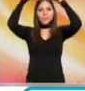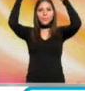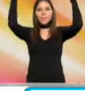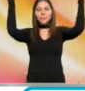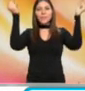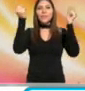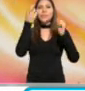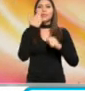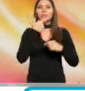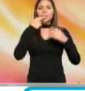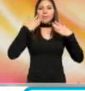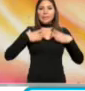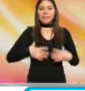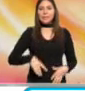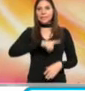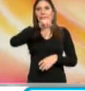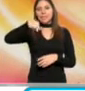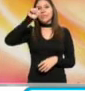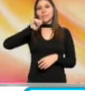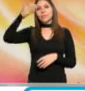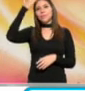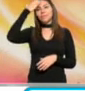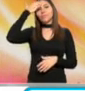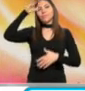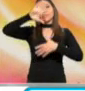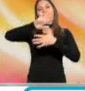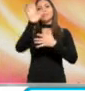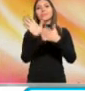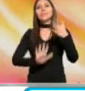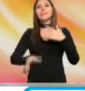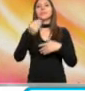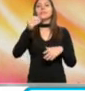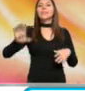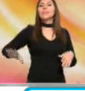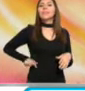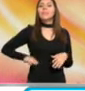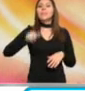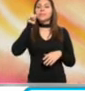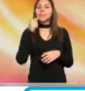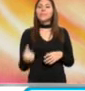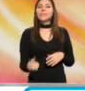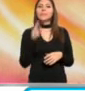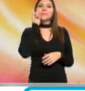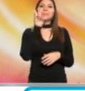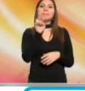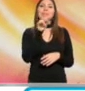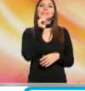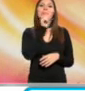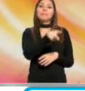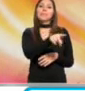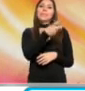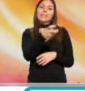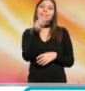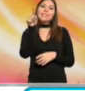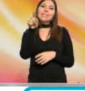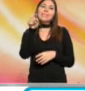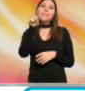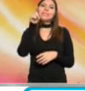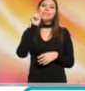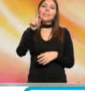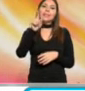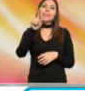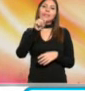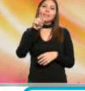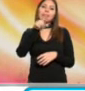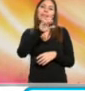Latina, ¿no? Sí, Y entonces totalmente. es característico de estas cosas. Crecimos viendo el el Chavo Chavo. del Ocho, de hecho, se cuenta que Chespirito le